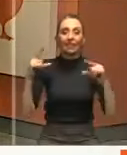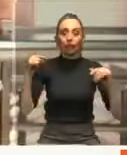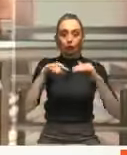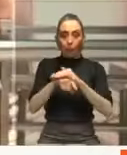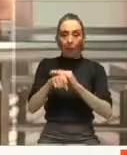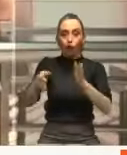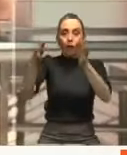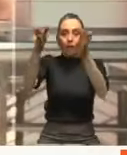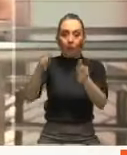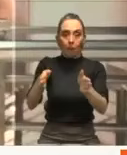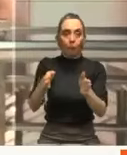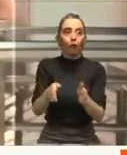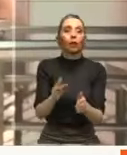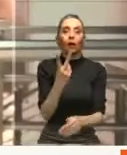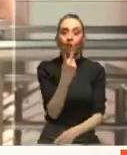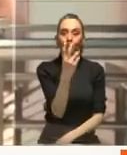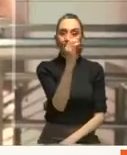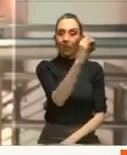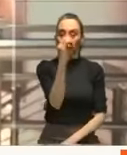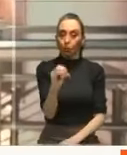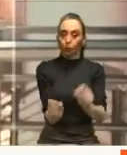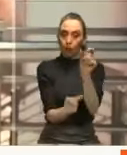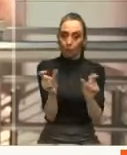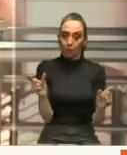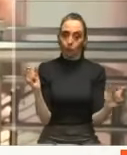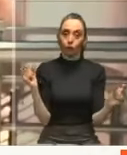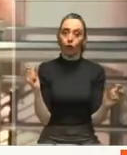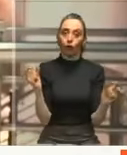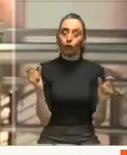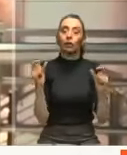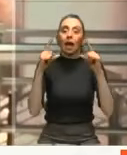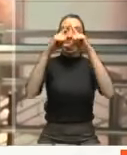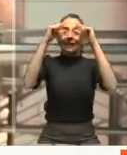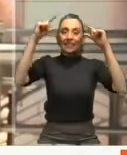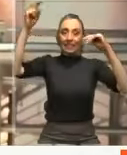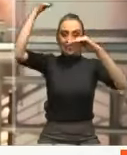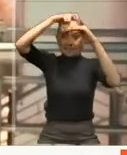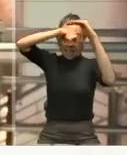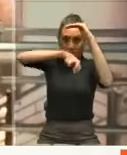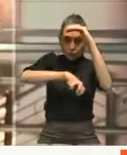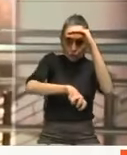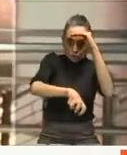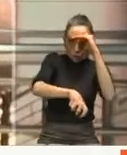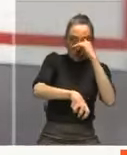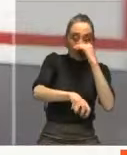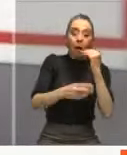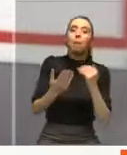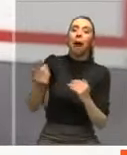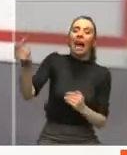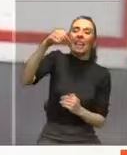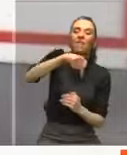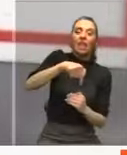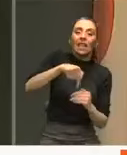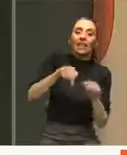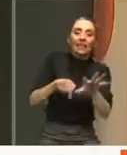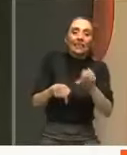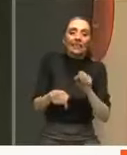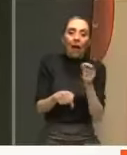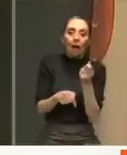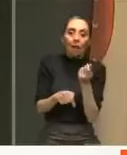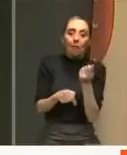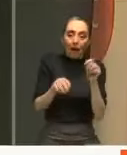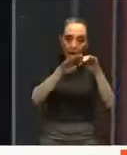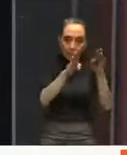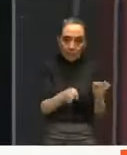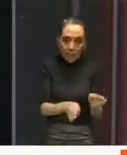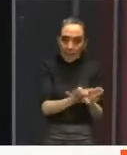metro. Cerca del 20% de las personas que entran a una estación lo hacen justamente para optar a servicios de